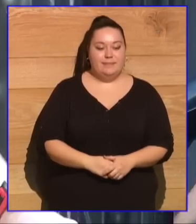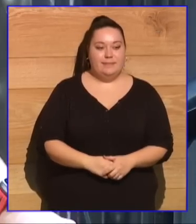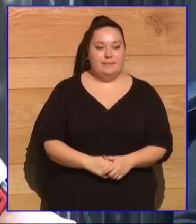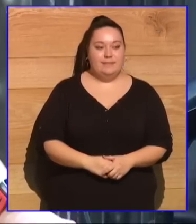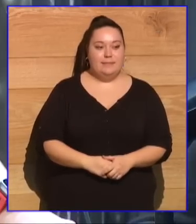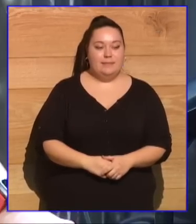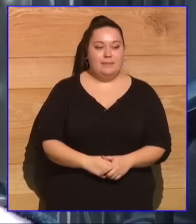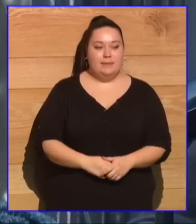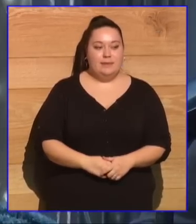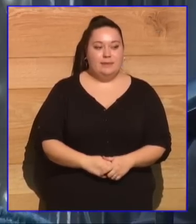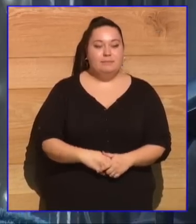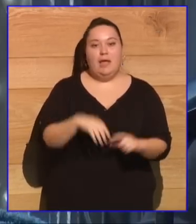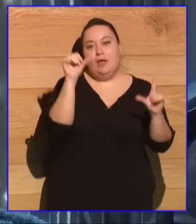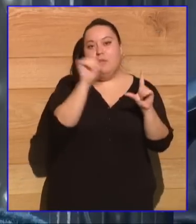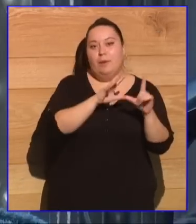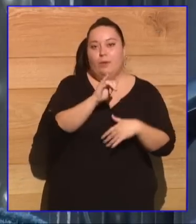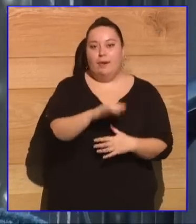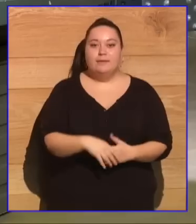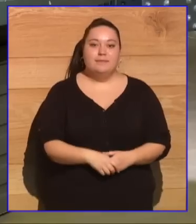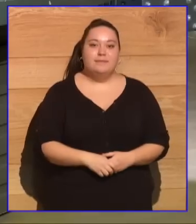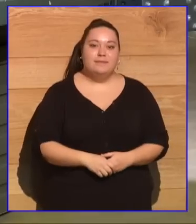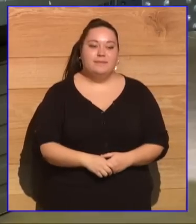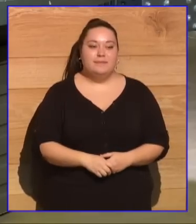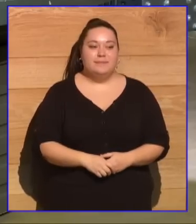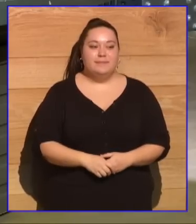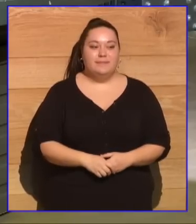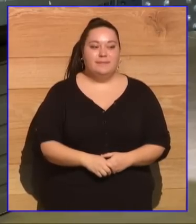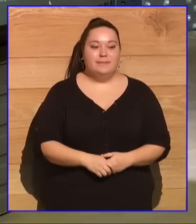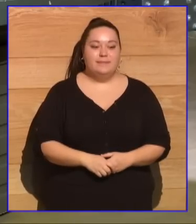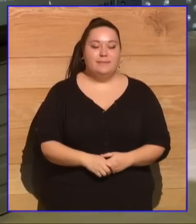si te sales de Hay una película sobre Gandhi.